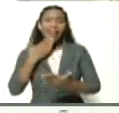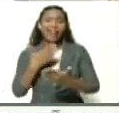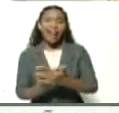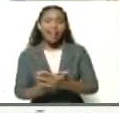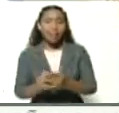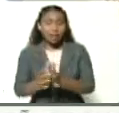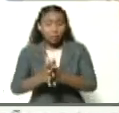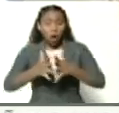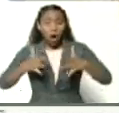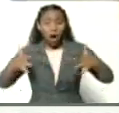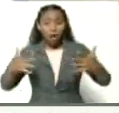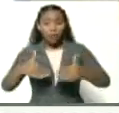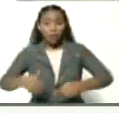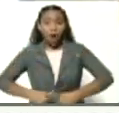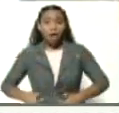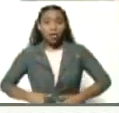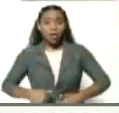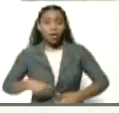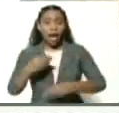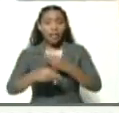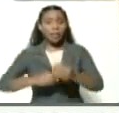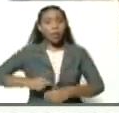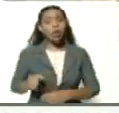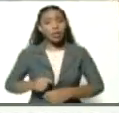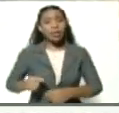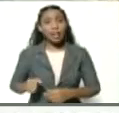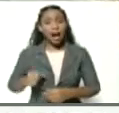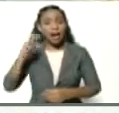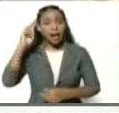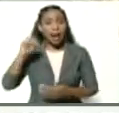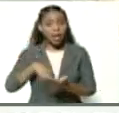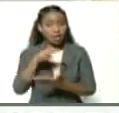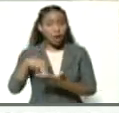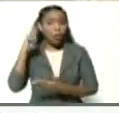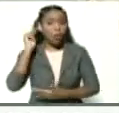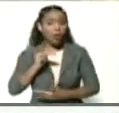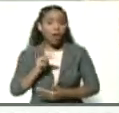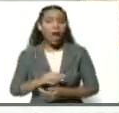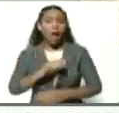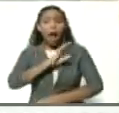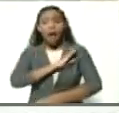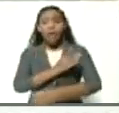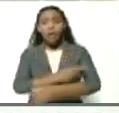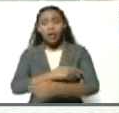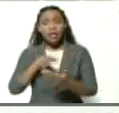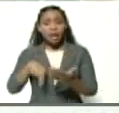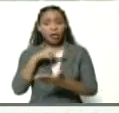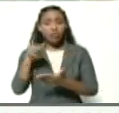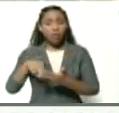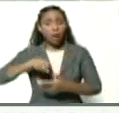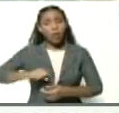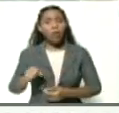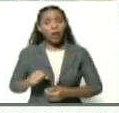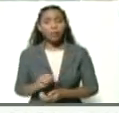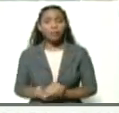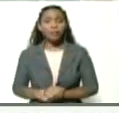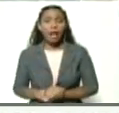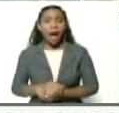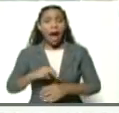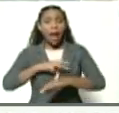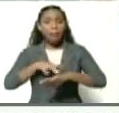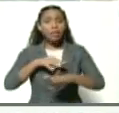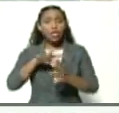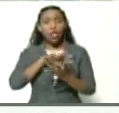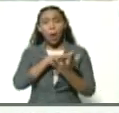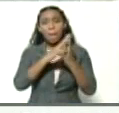el inmenso esfuerzo a la Policía Nacional Bolivariana, a la Fuerza Armada Nacional Bolivariana, a la Misión Barrio